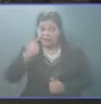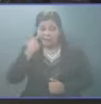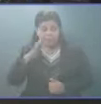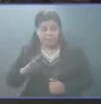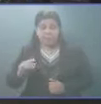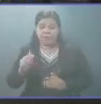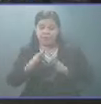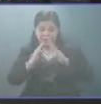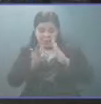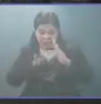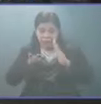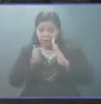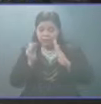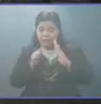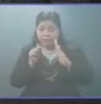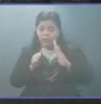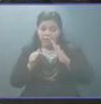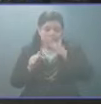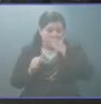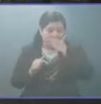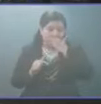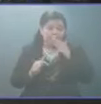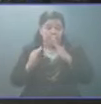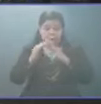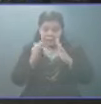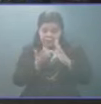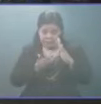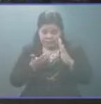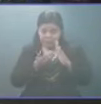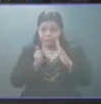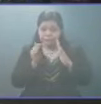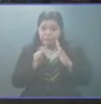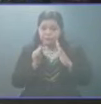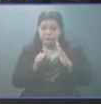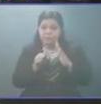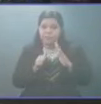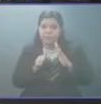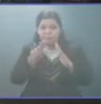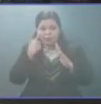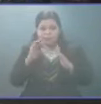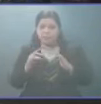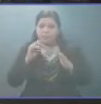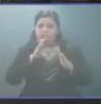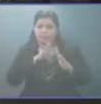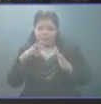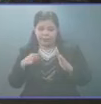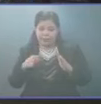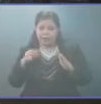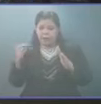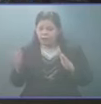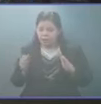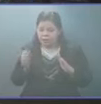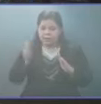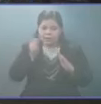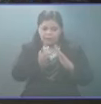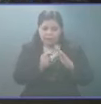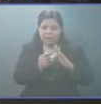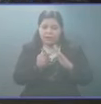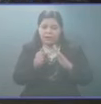tema de los hogares. En el tema de los hogares, para el familiar que llega a dejar a su